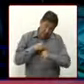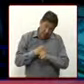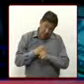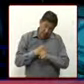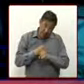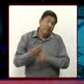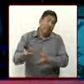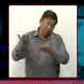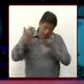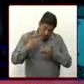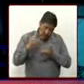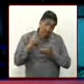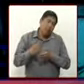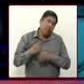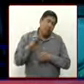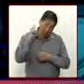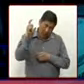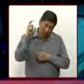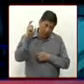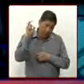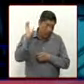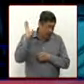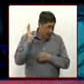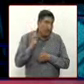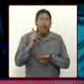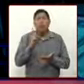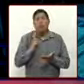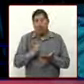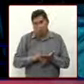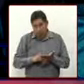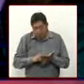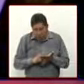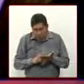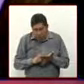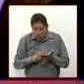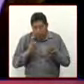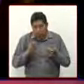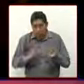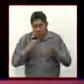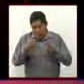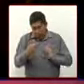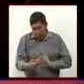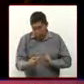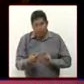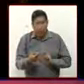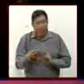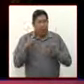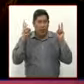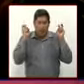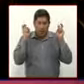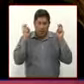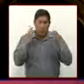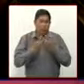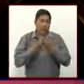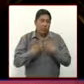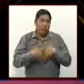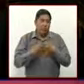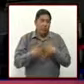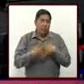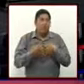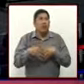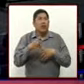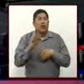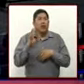llegar con precio elevado. Con precio elevado. Por eso la salida es la sustitución de importaciones y el tema de la industrialización y las más